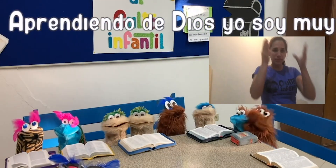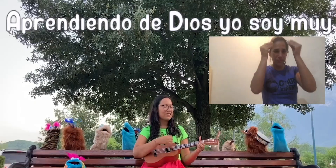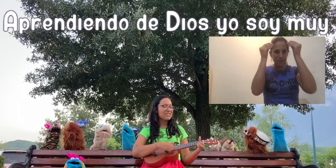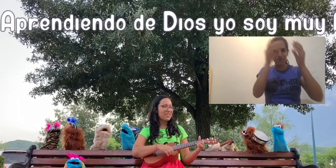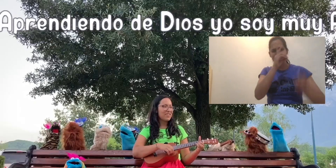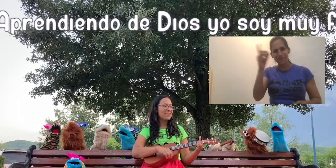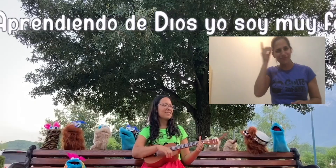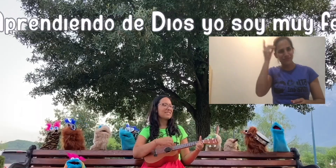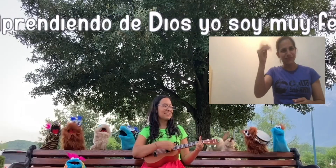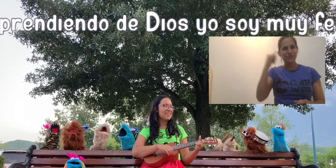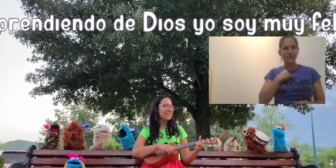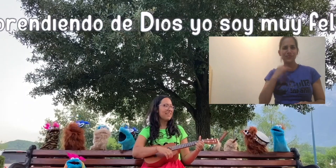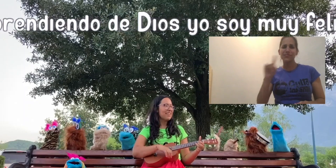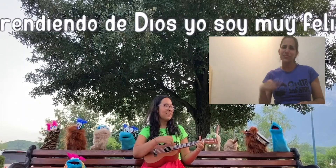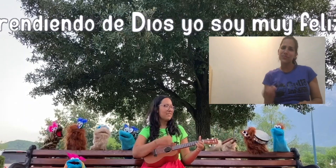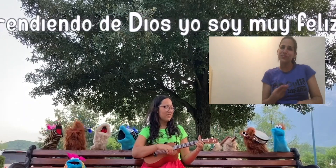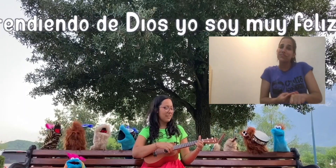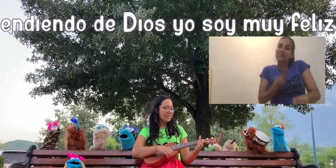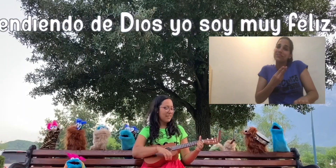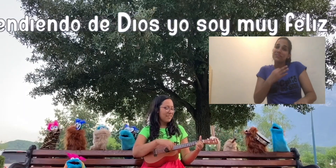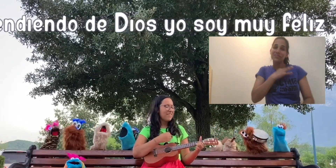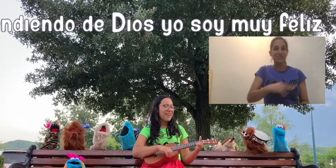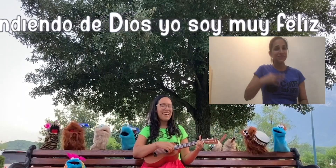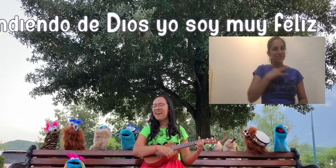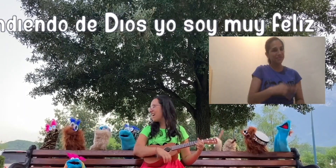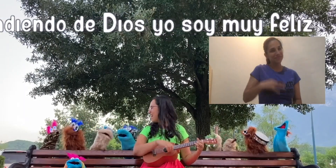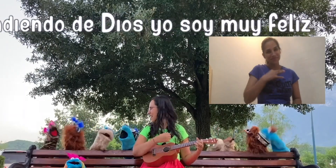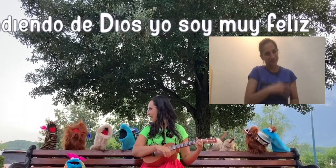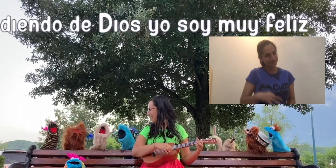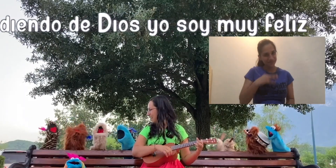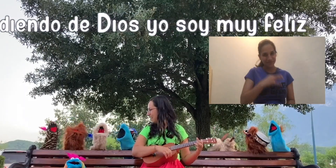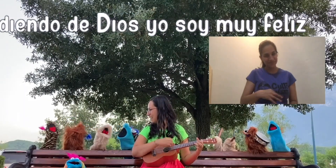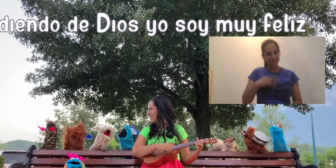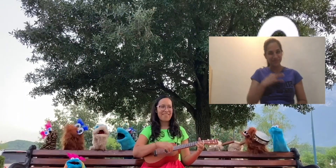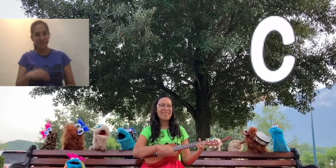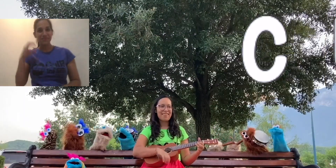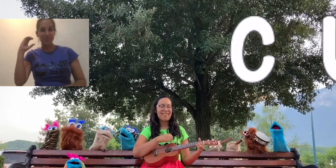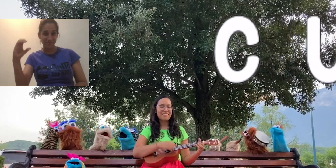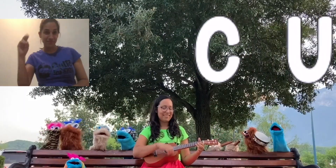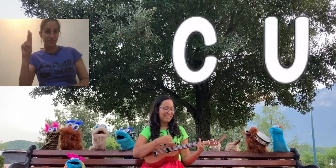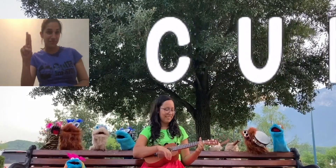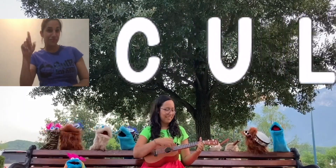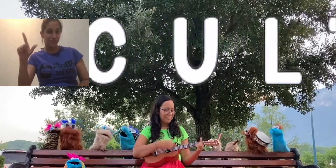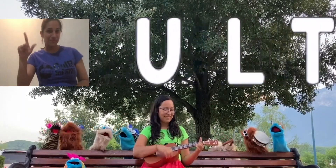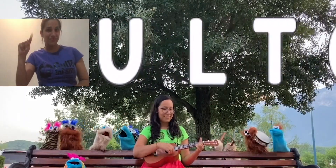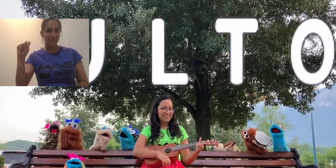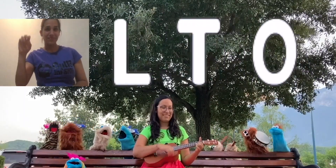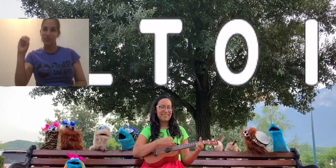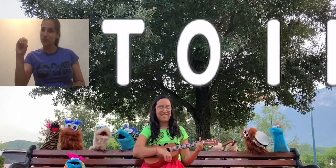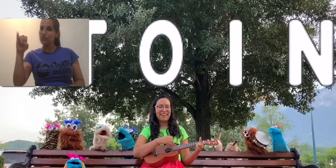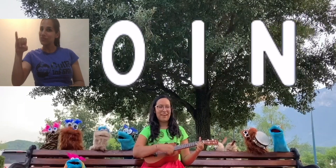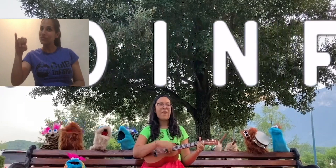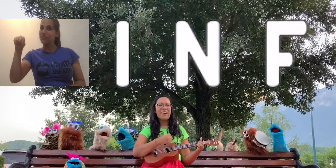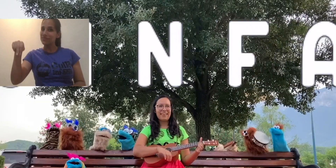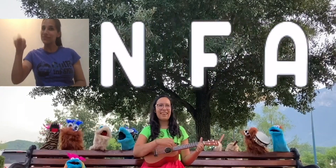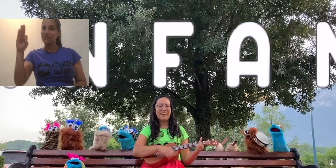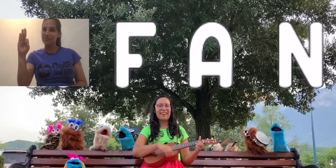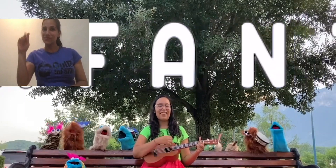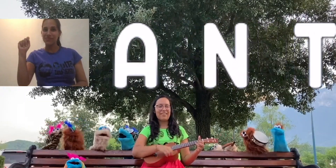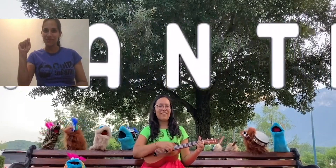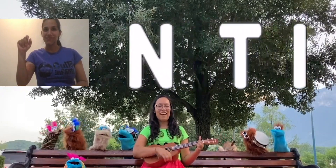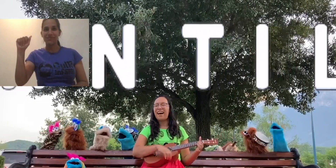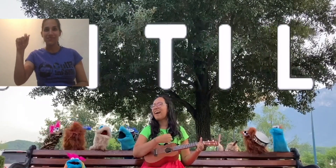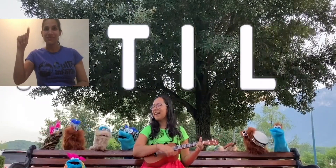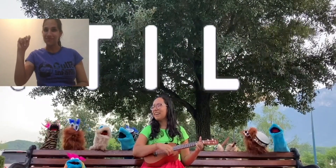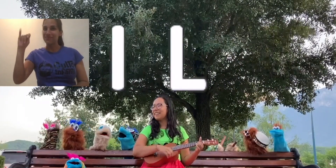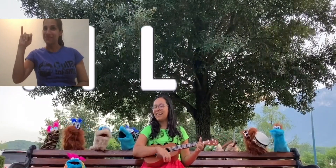de Dios, yo soy muy feliz. C-U-L-T-O-I-N